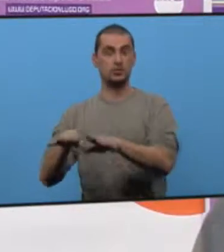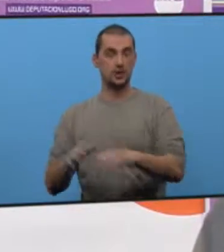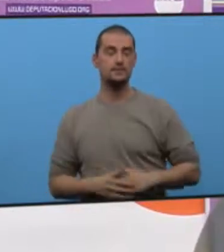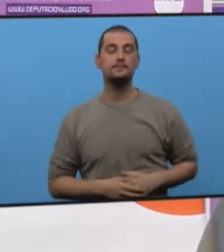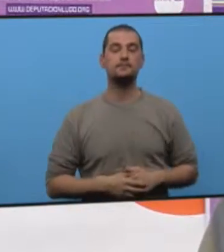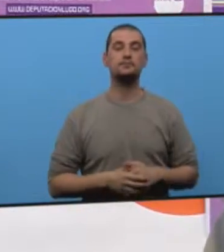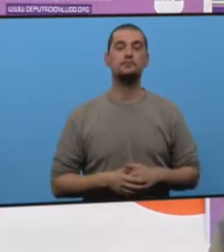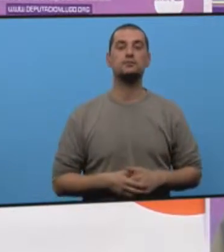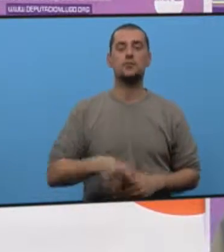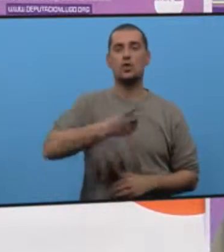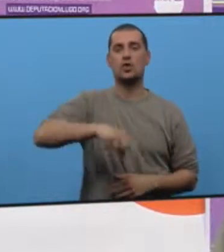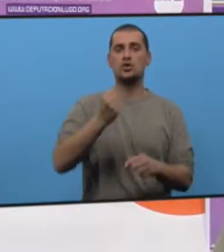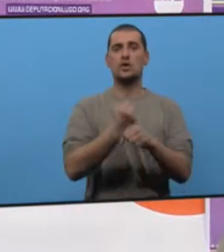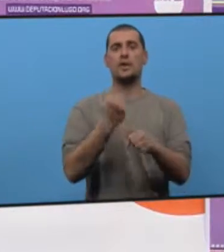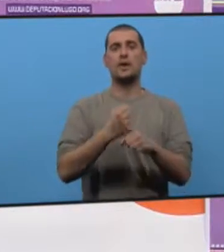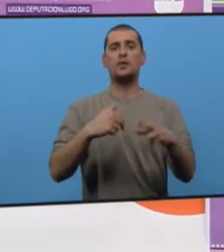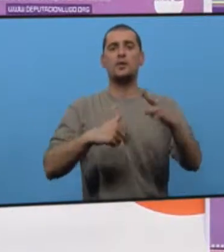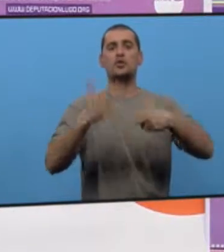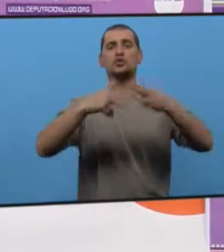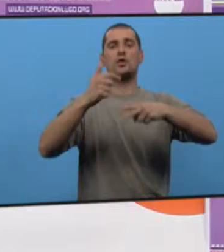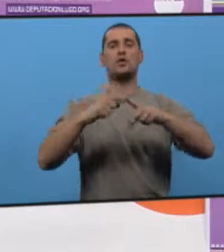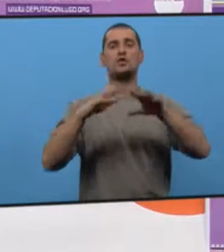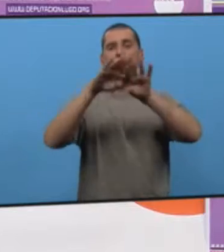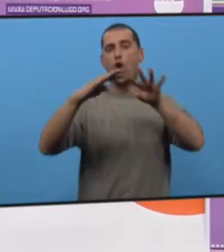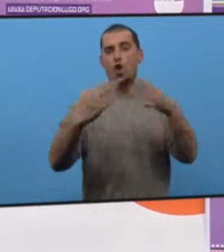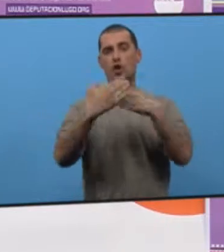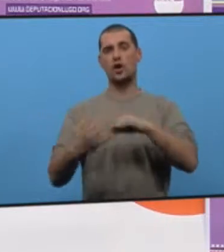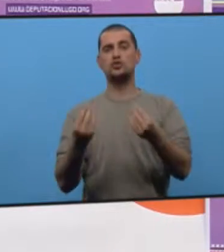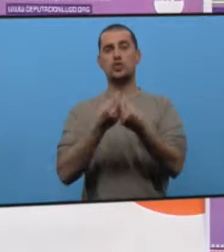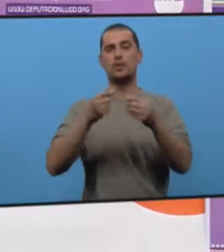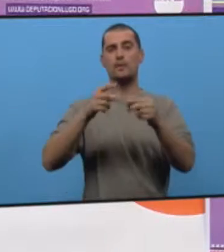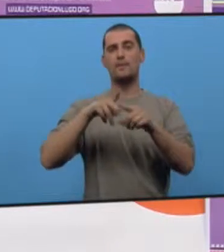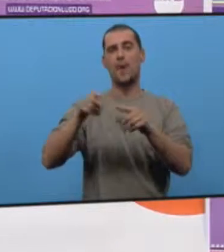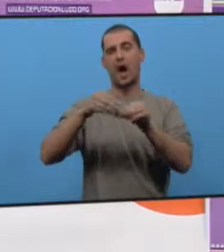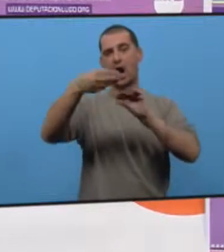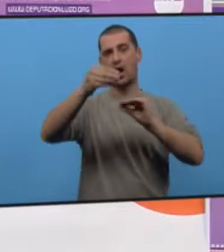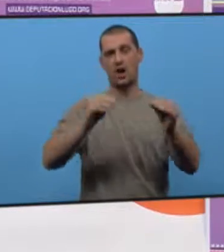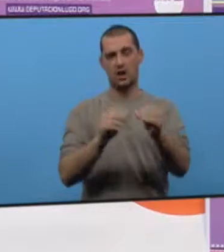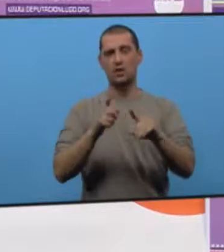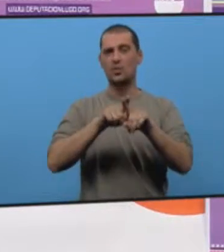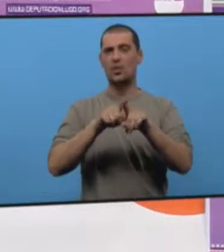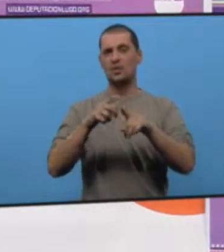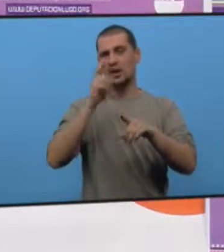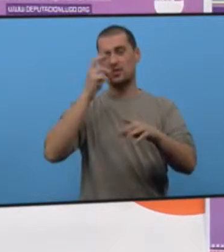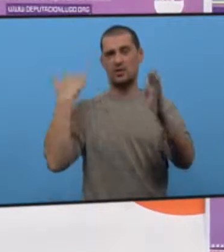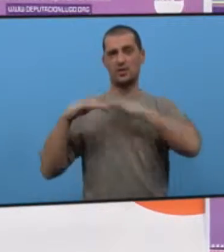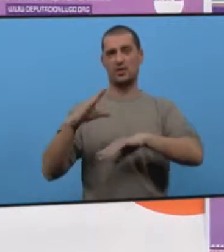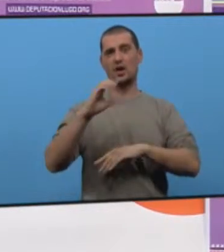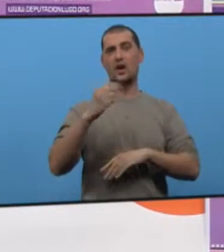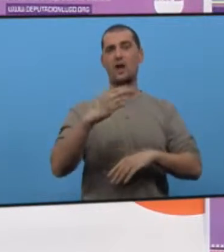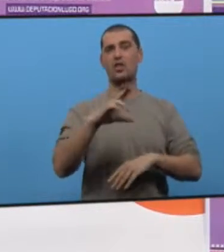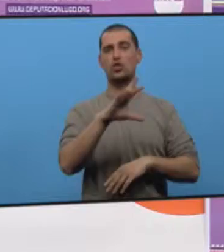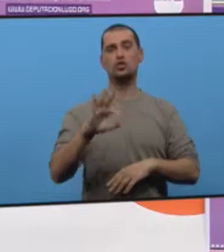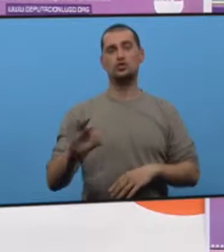a traballar na construción de horros con palla, como facían antiguamente os cabazos, que os utilizaban